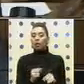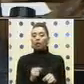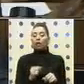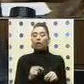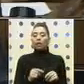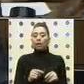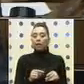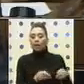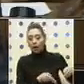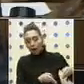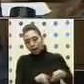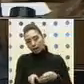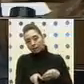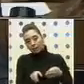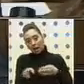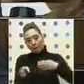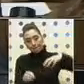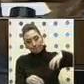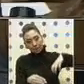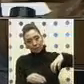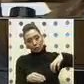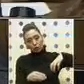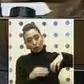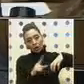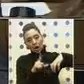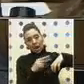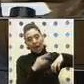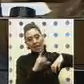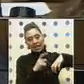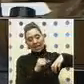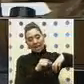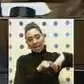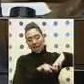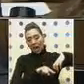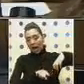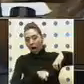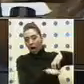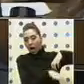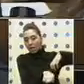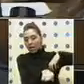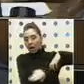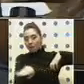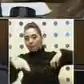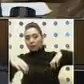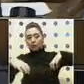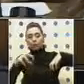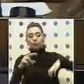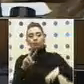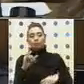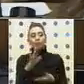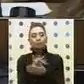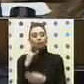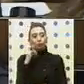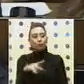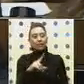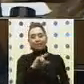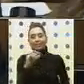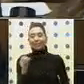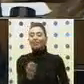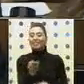pavimentación del camino que une el sector La Higuera con la comuna de Bichuquén, sector